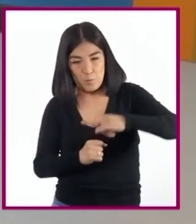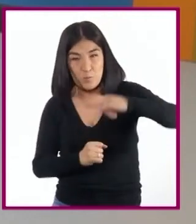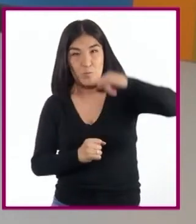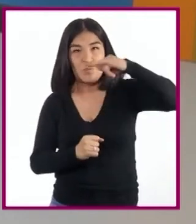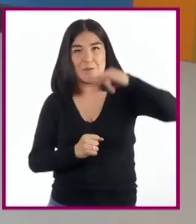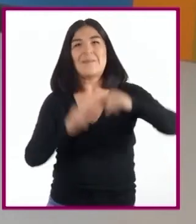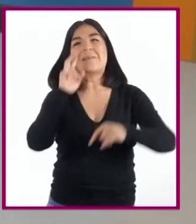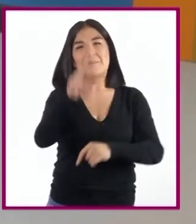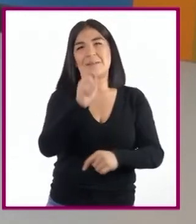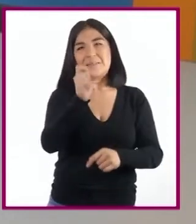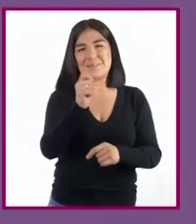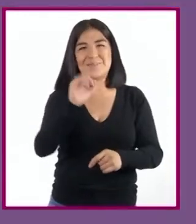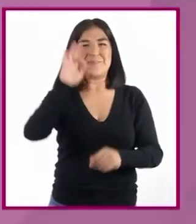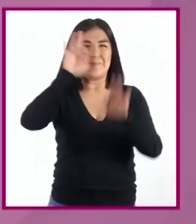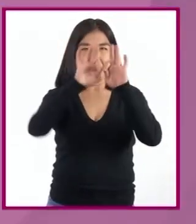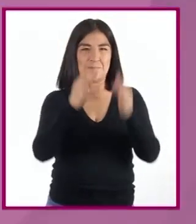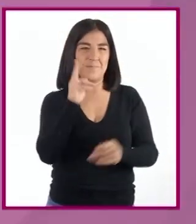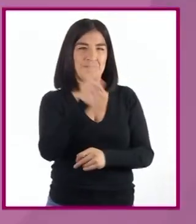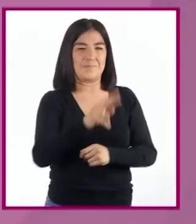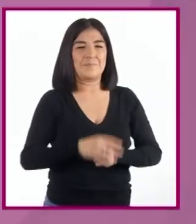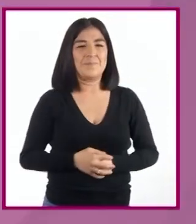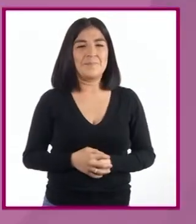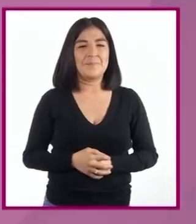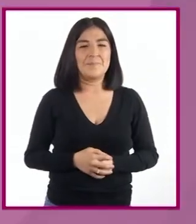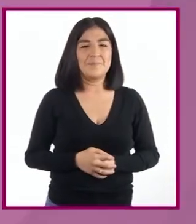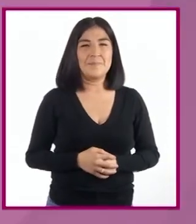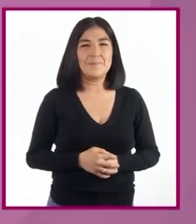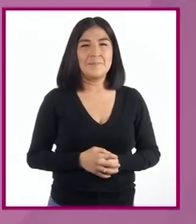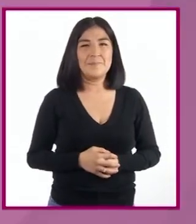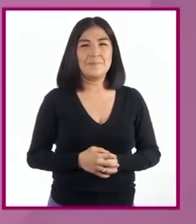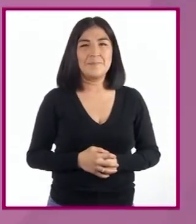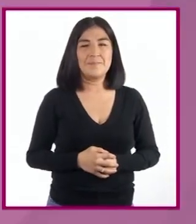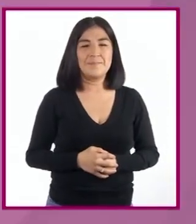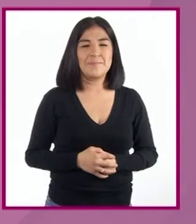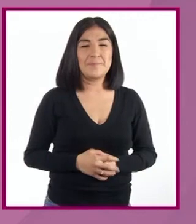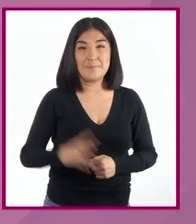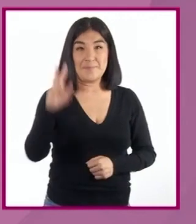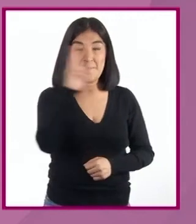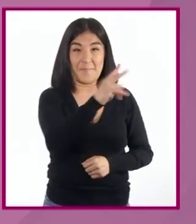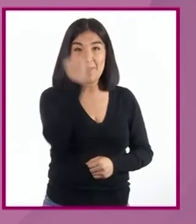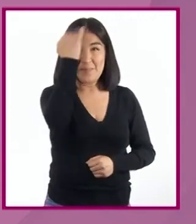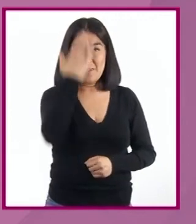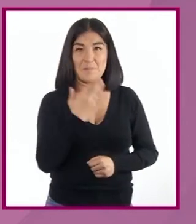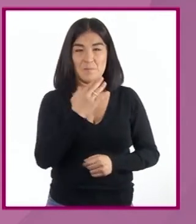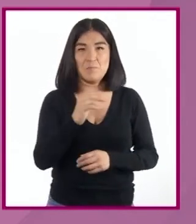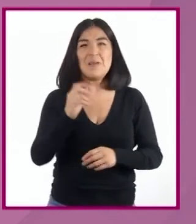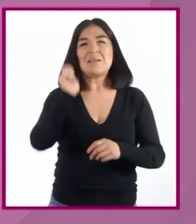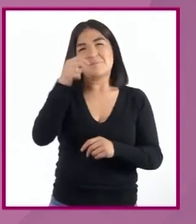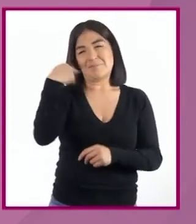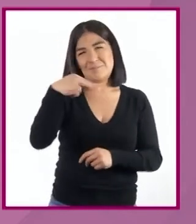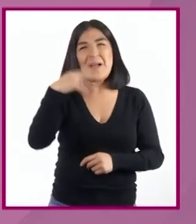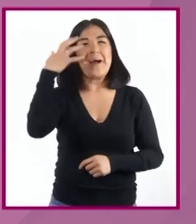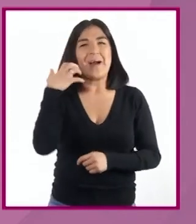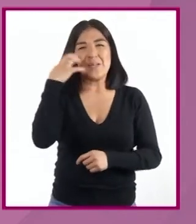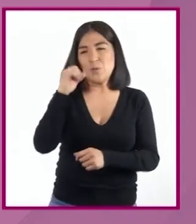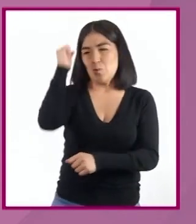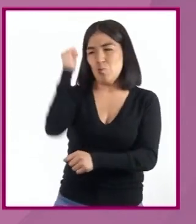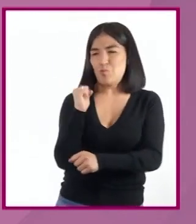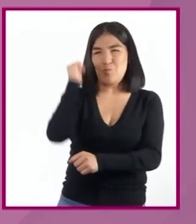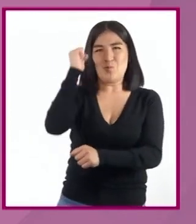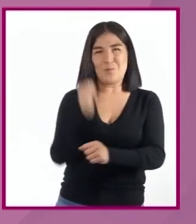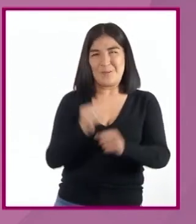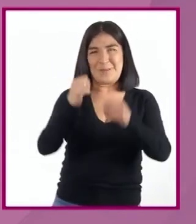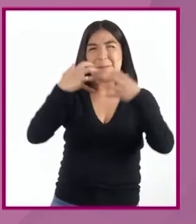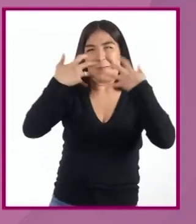se muestra en la figura. Se observa en la imagen un gato hidráulico que al